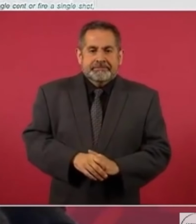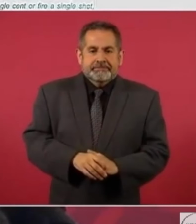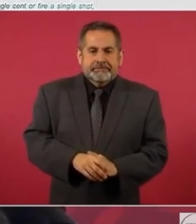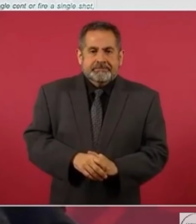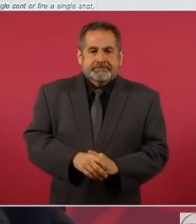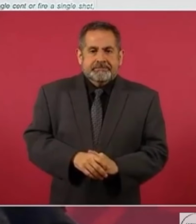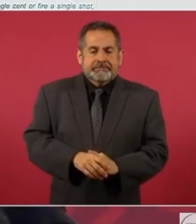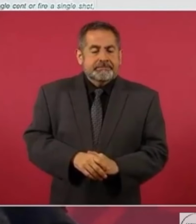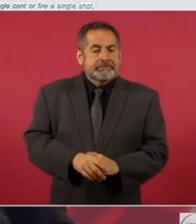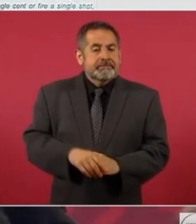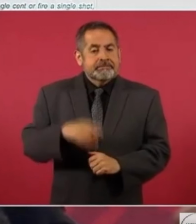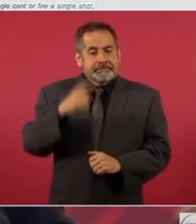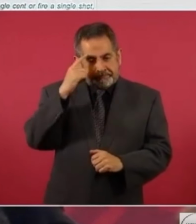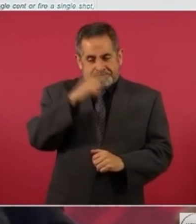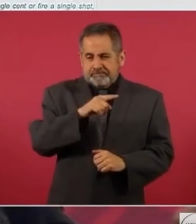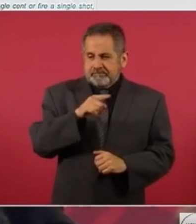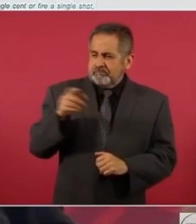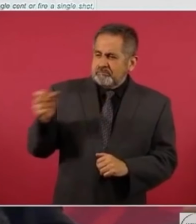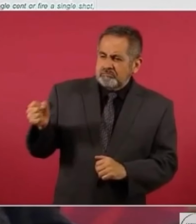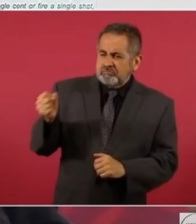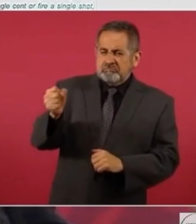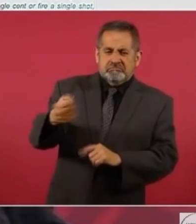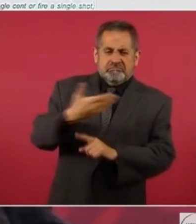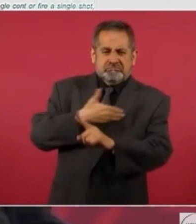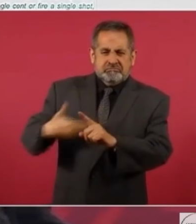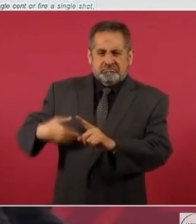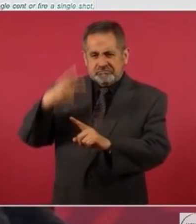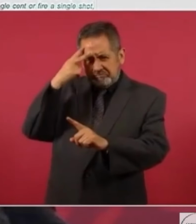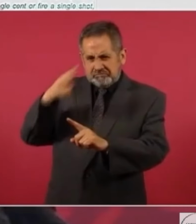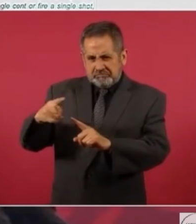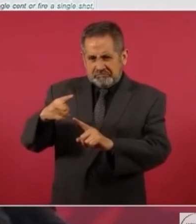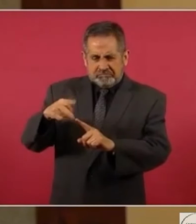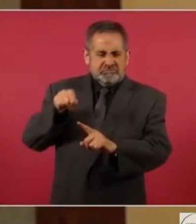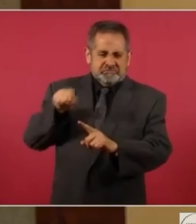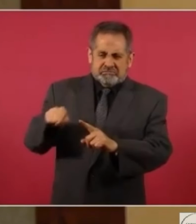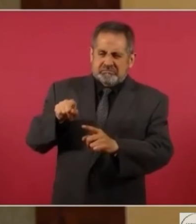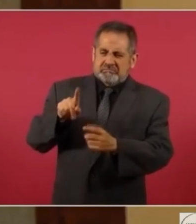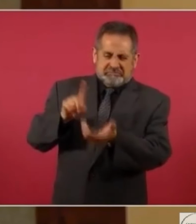para poner en la presidencia de México a un estadounidense